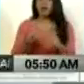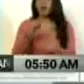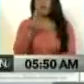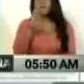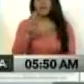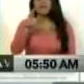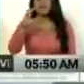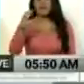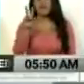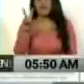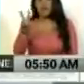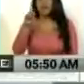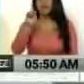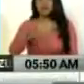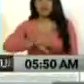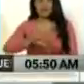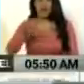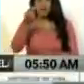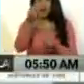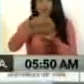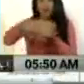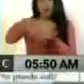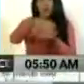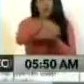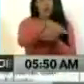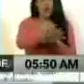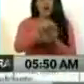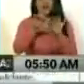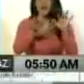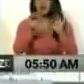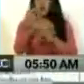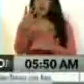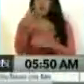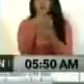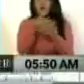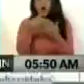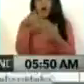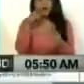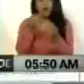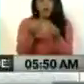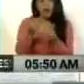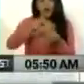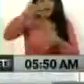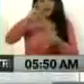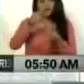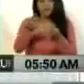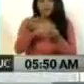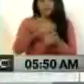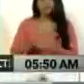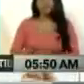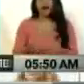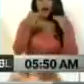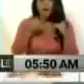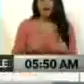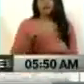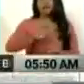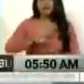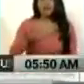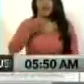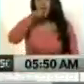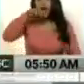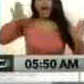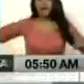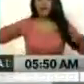604 millardos para controlar la inflación. Y en la gráfica, una fotografía del jugador de las Águilas del Zulia que ayer retomaron la senda de la